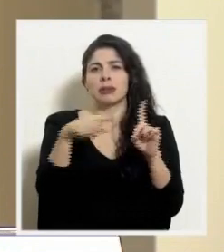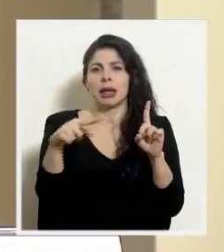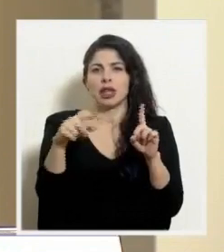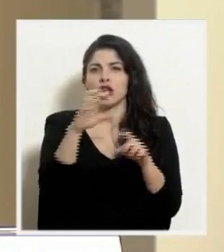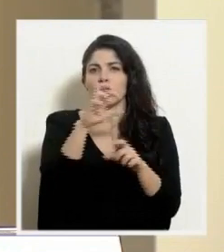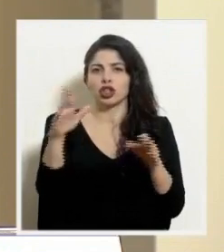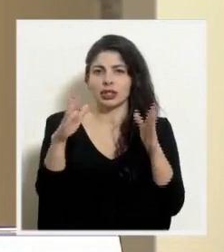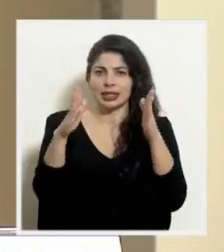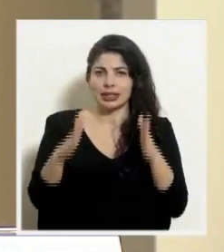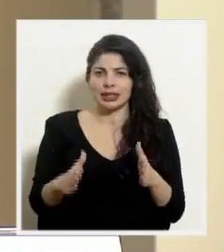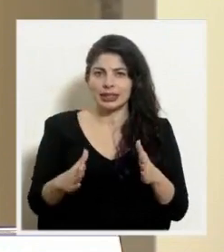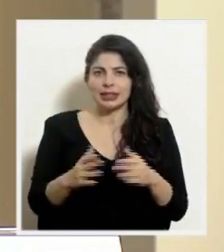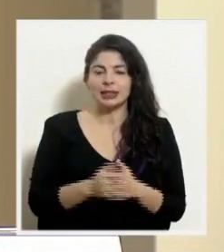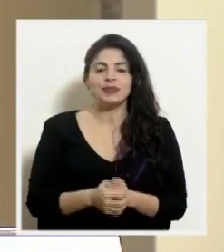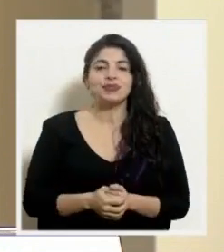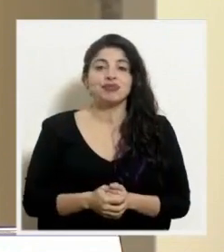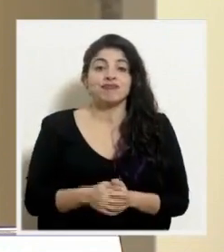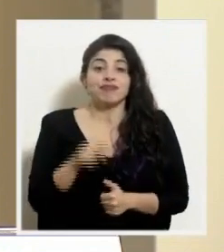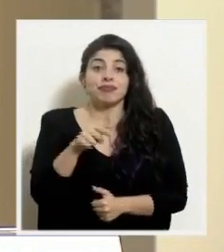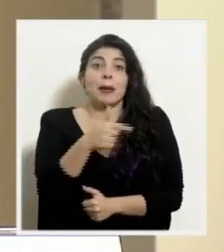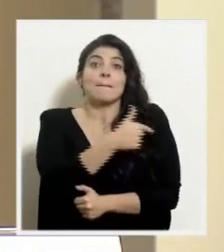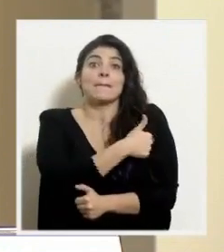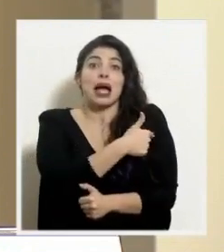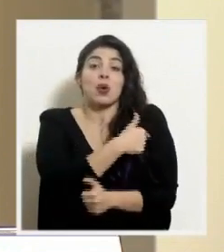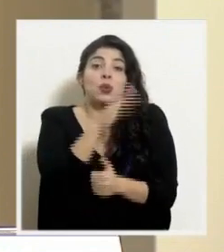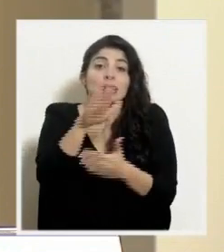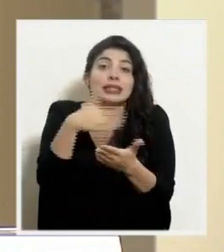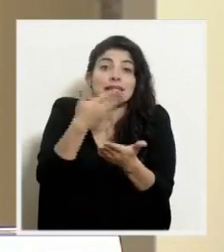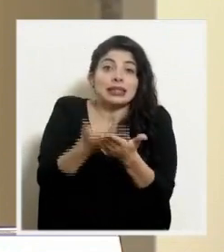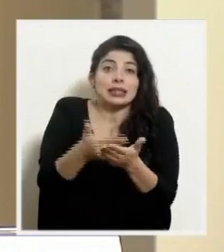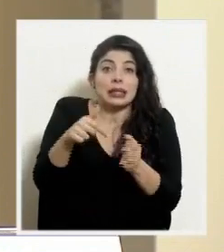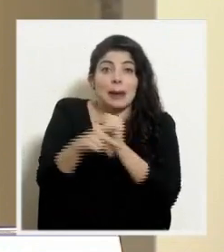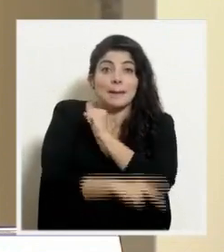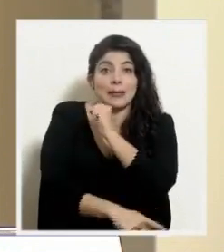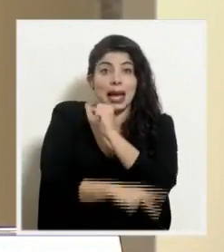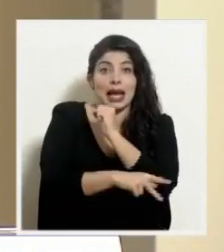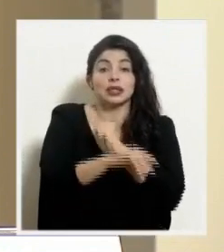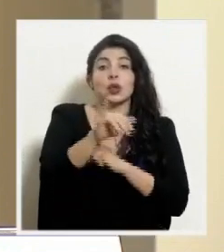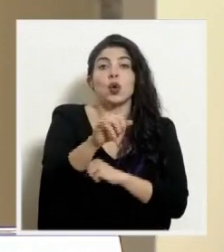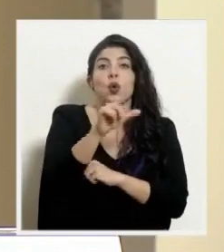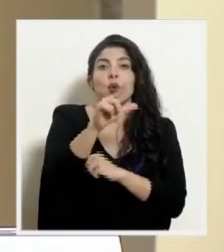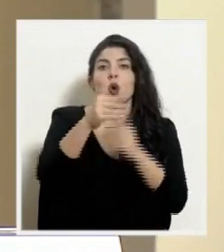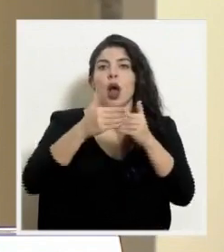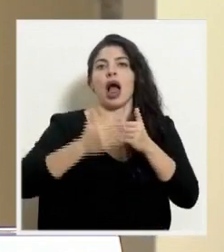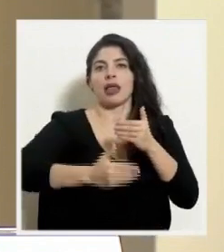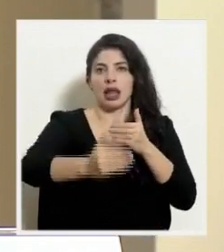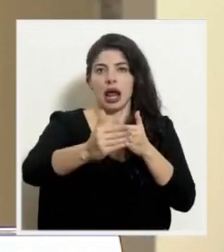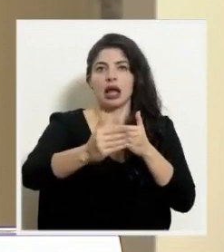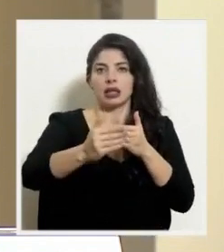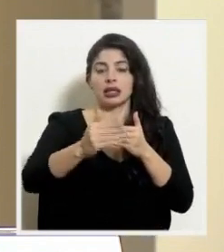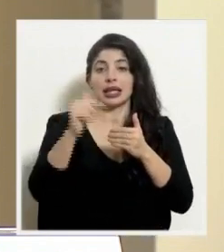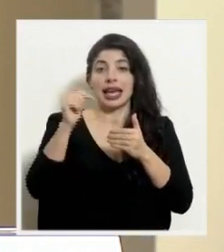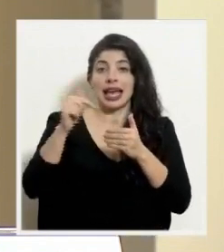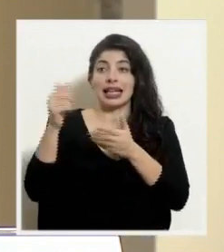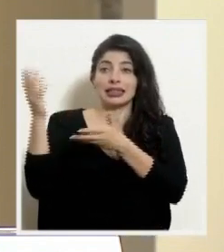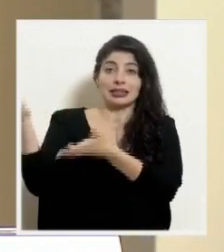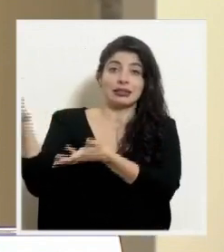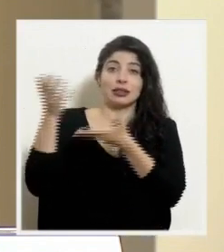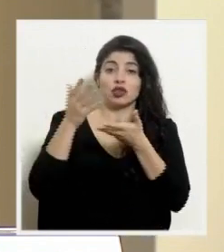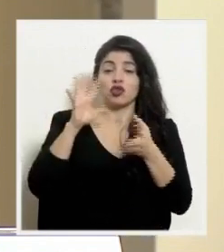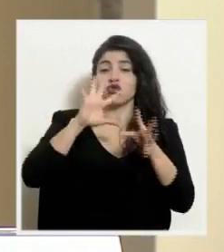de costarricenses. Estas vacunas arribarán al país a partir de julio y serán entregadas